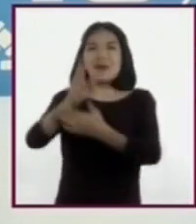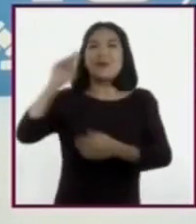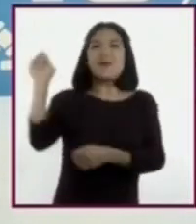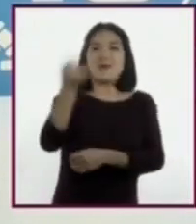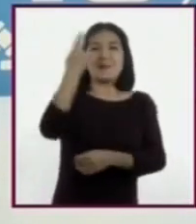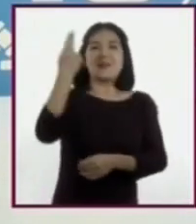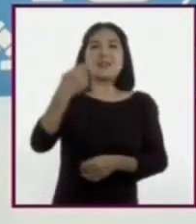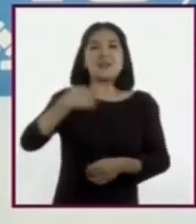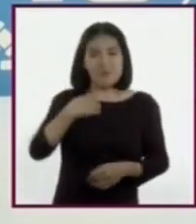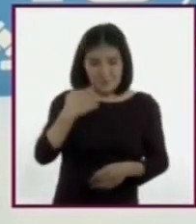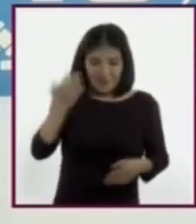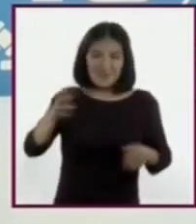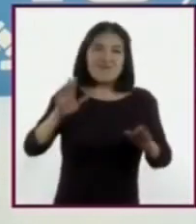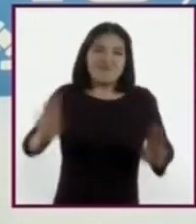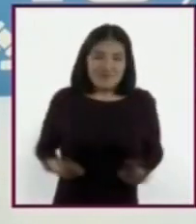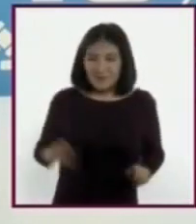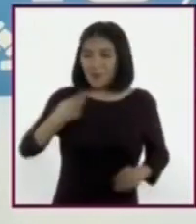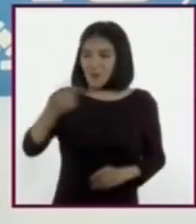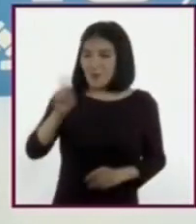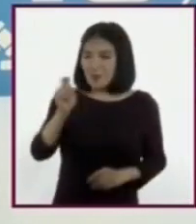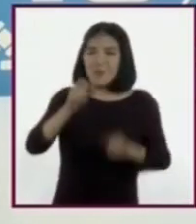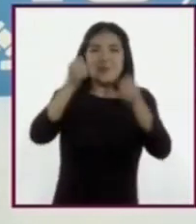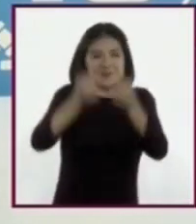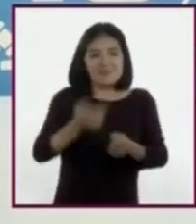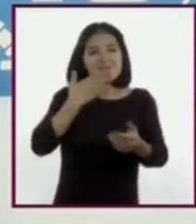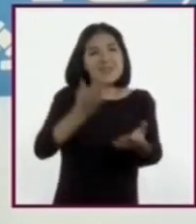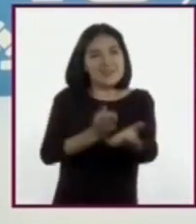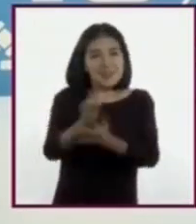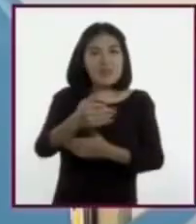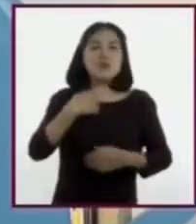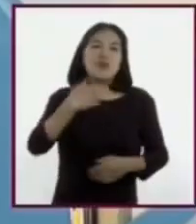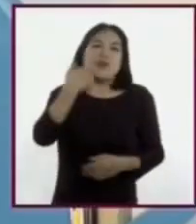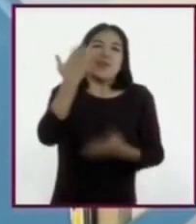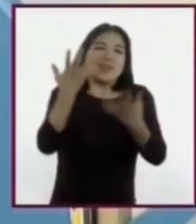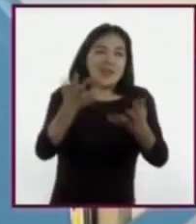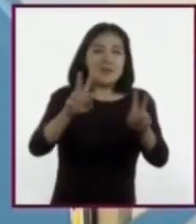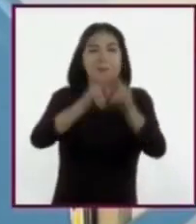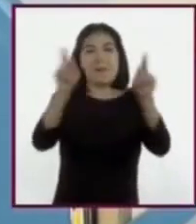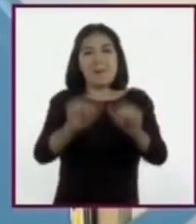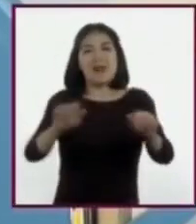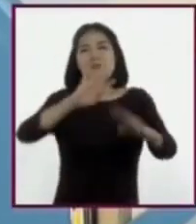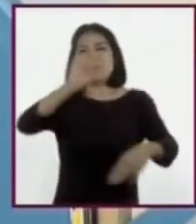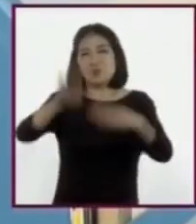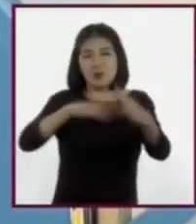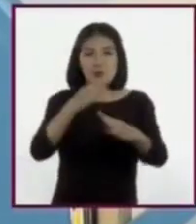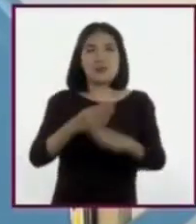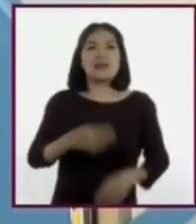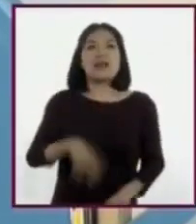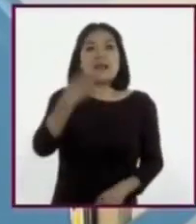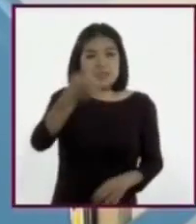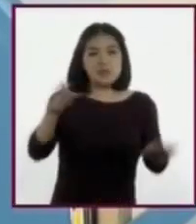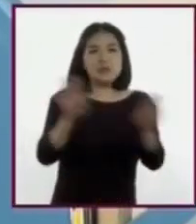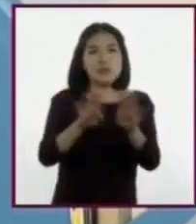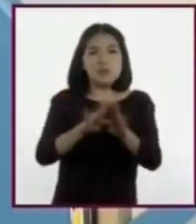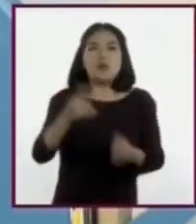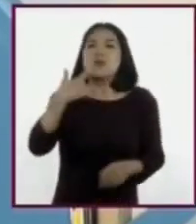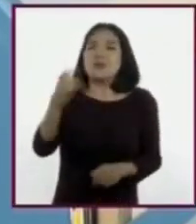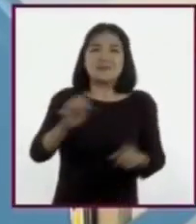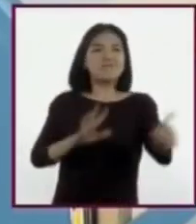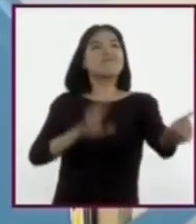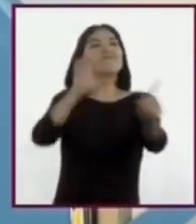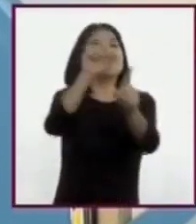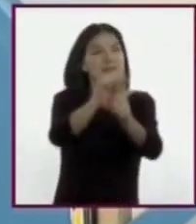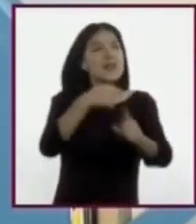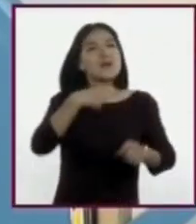me gustaría tener una pareja estable, deseo que haya paz en el mundo. Luchamos por alcanzar metas y realizar